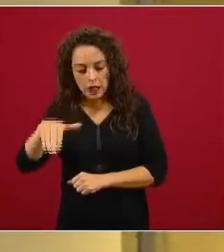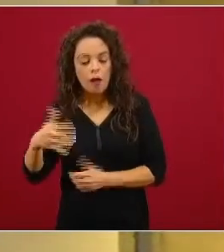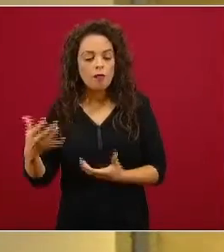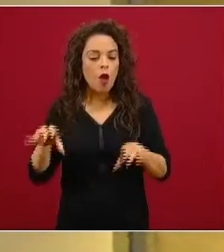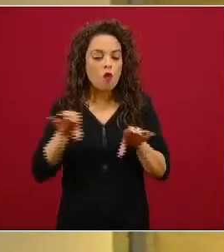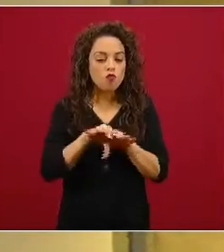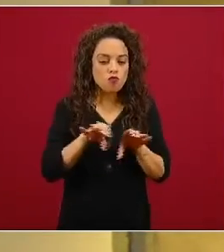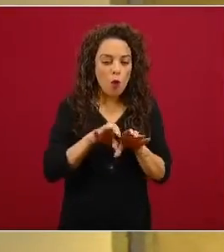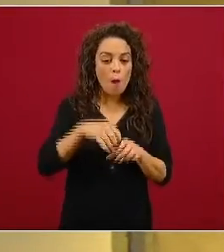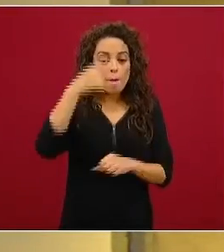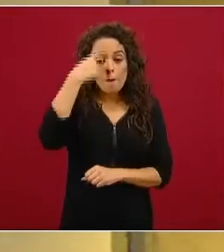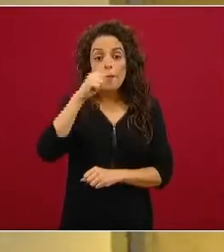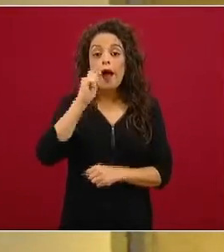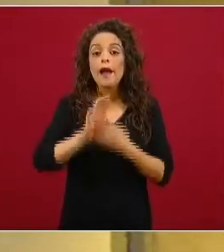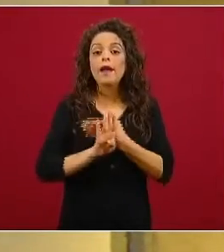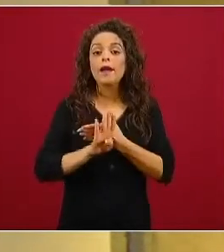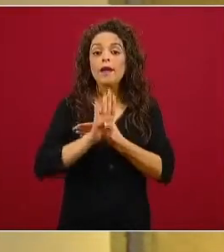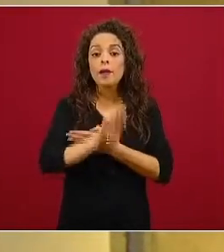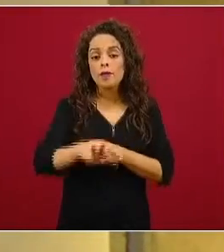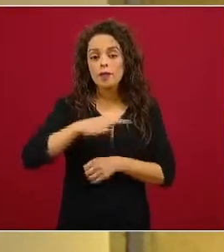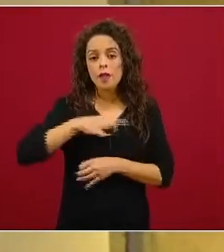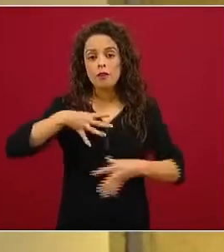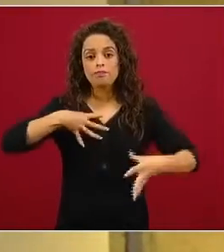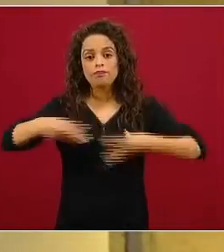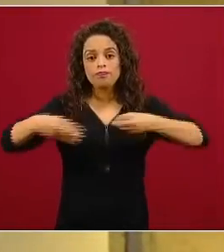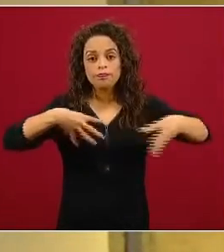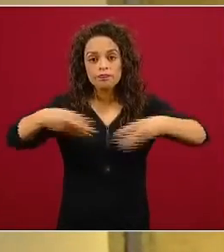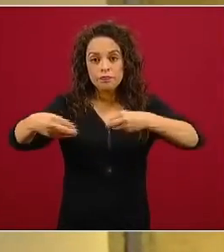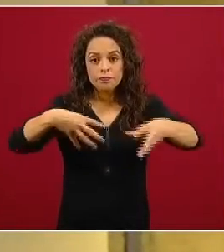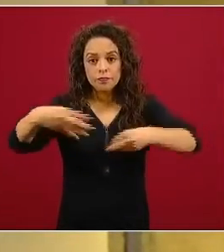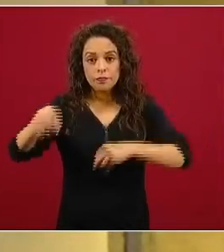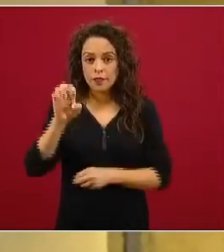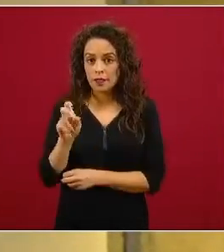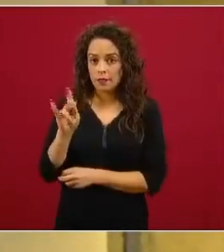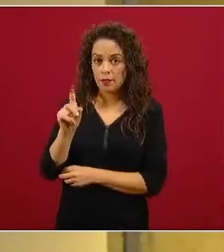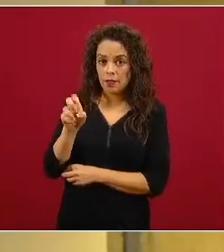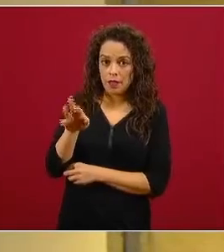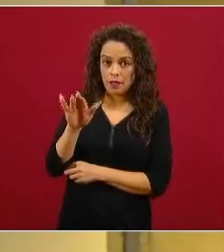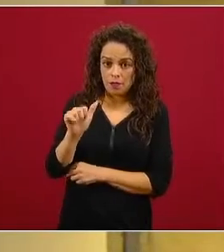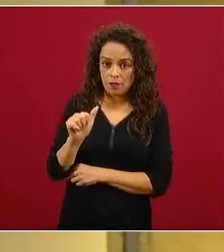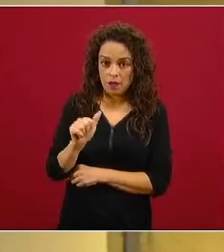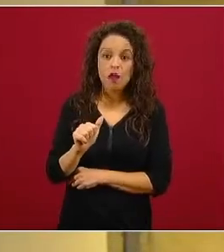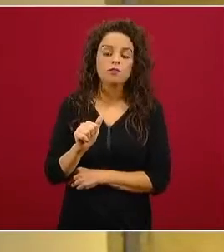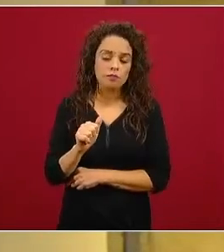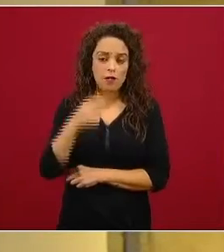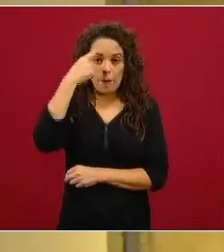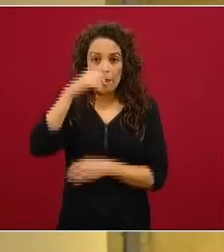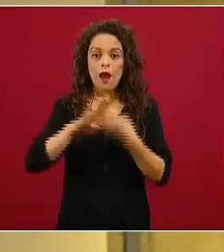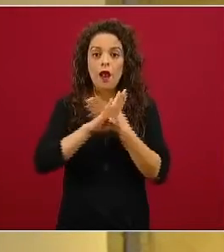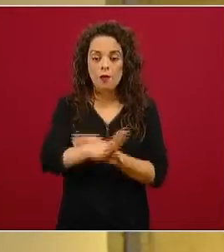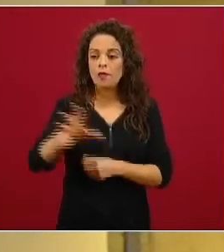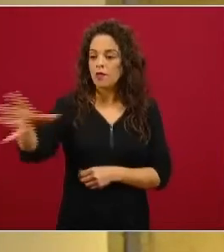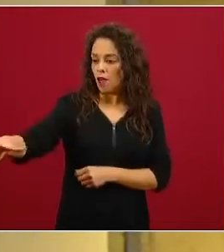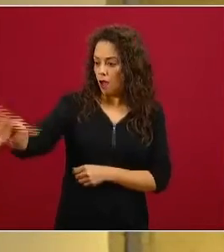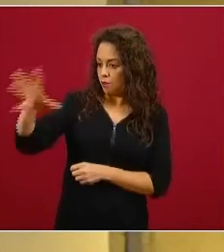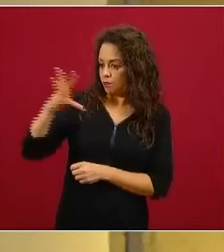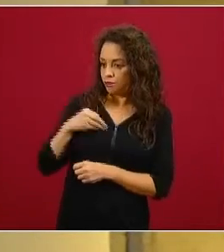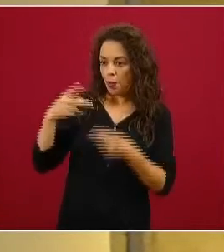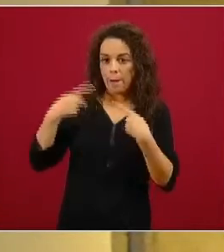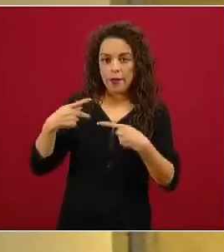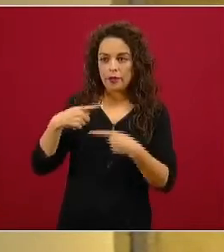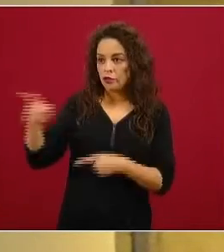daño y es insostenible mantener un confinamiento prolongado. Sin embargo, esto desde luego es